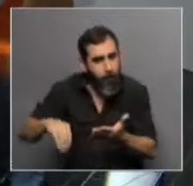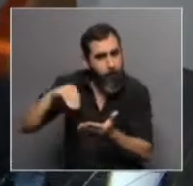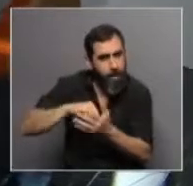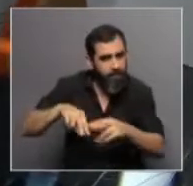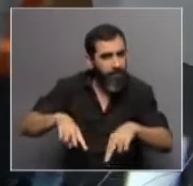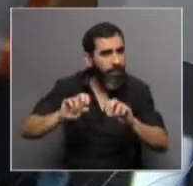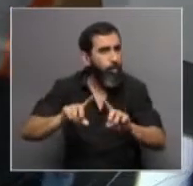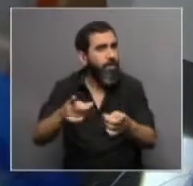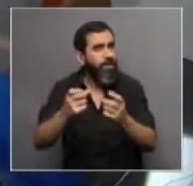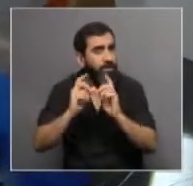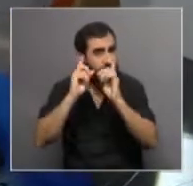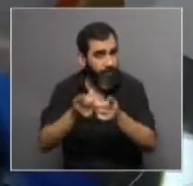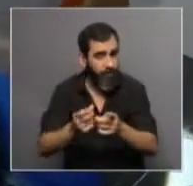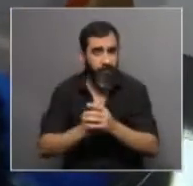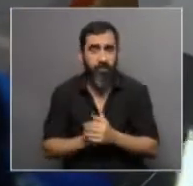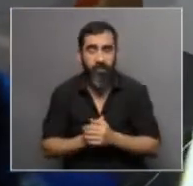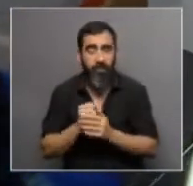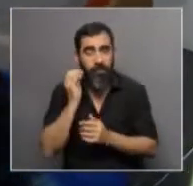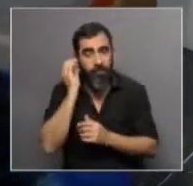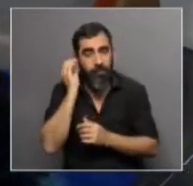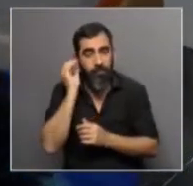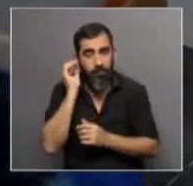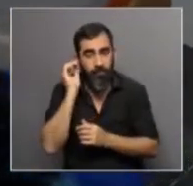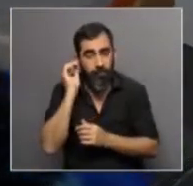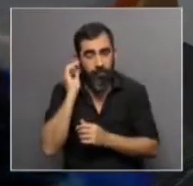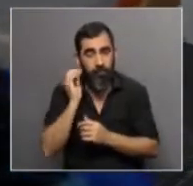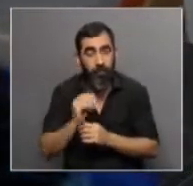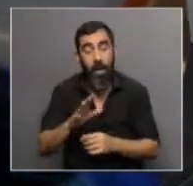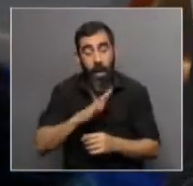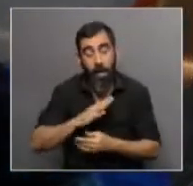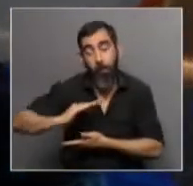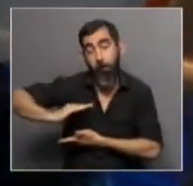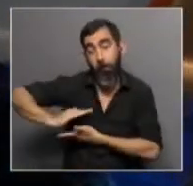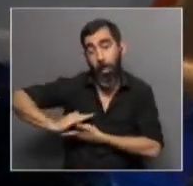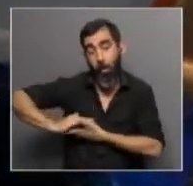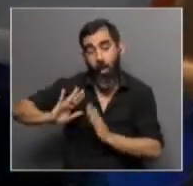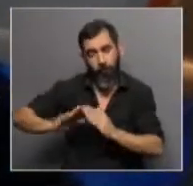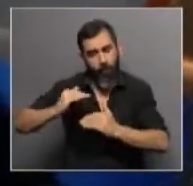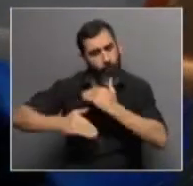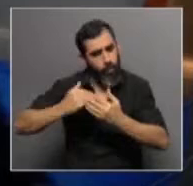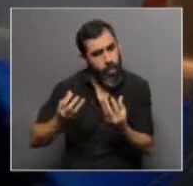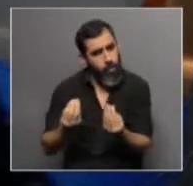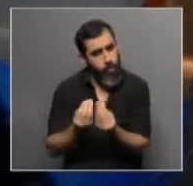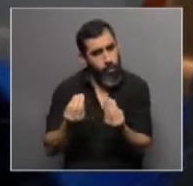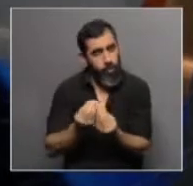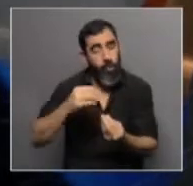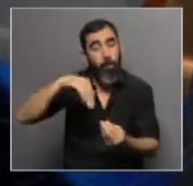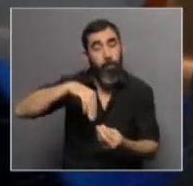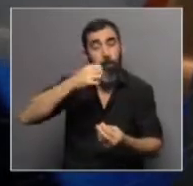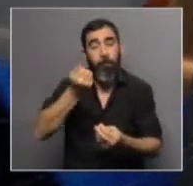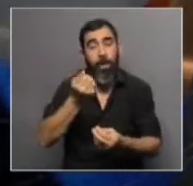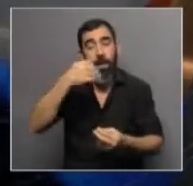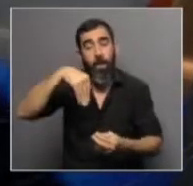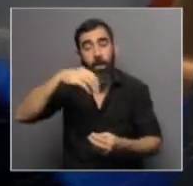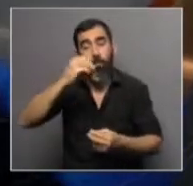sería bueno que formara parte de este arsenal preventivo? Bueno, tenemos la mamografía, que ha evolucionado muchísimo, porque hoy en día